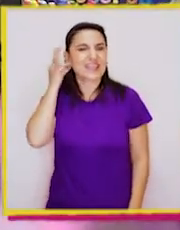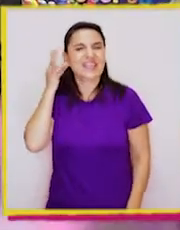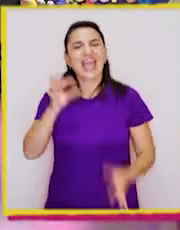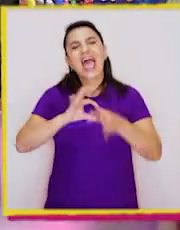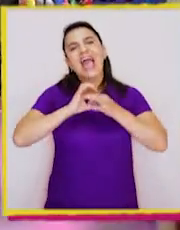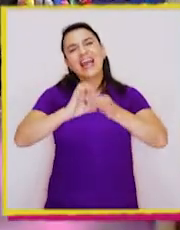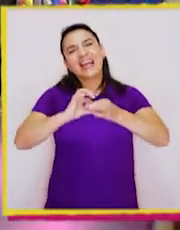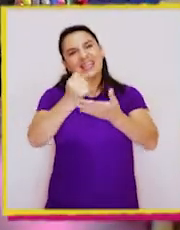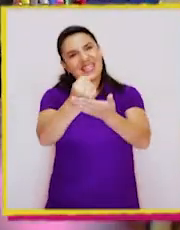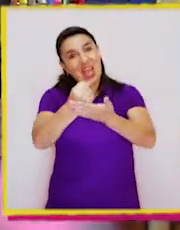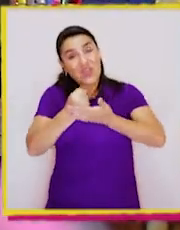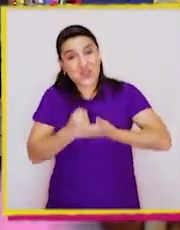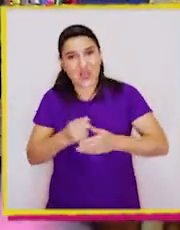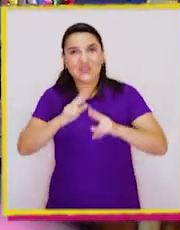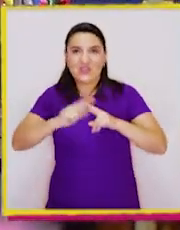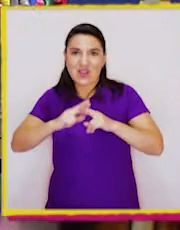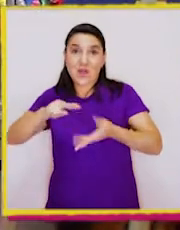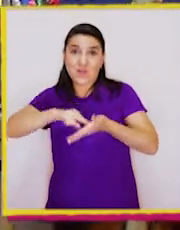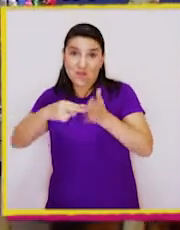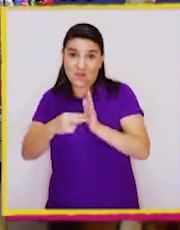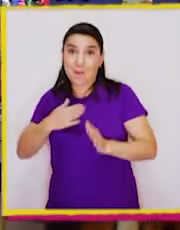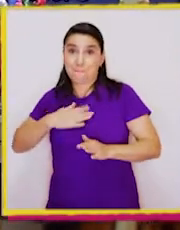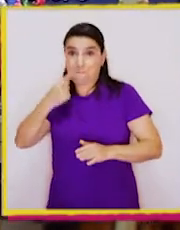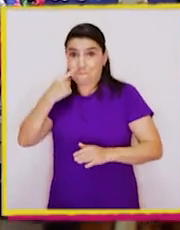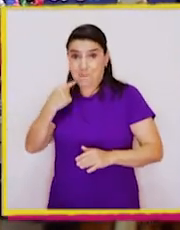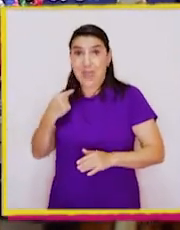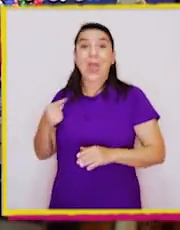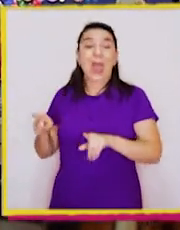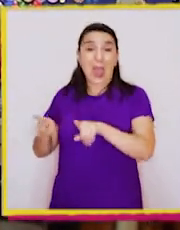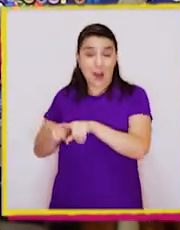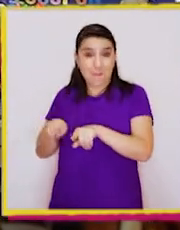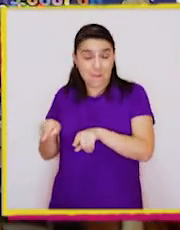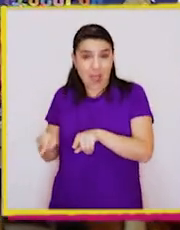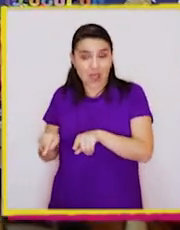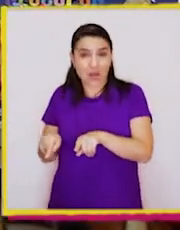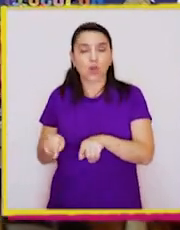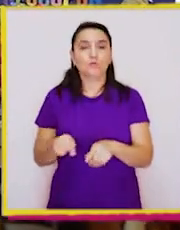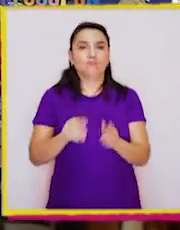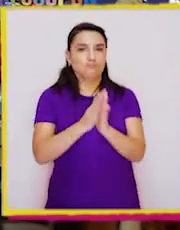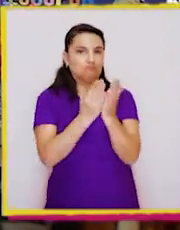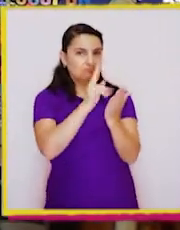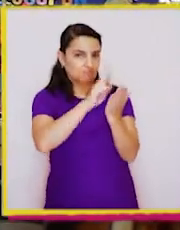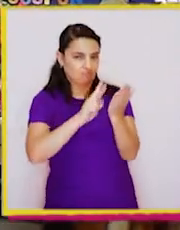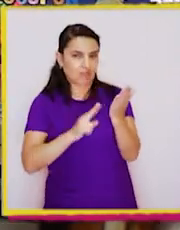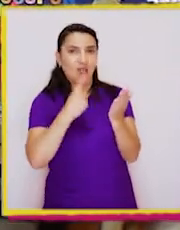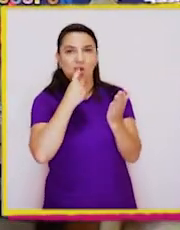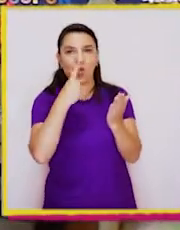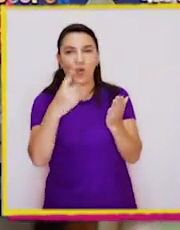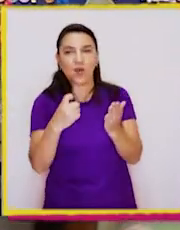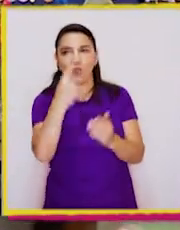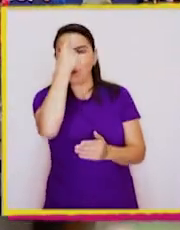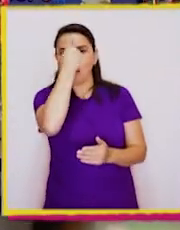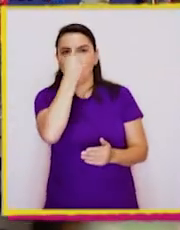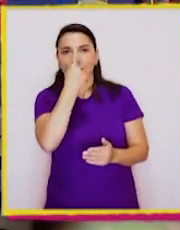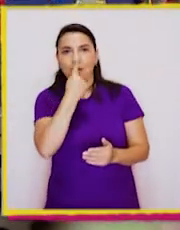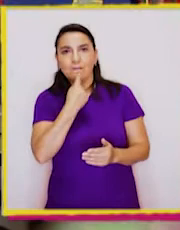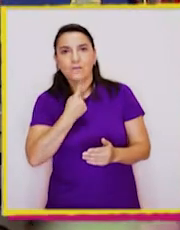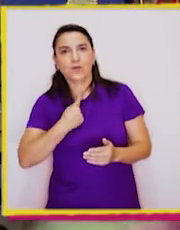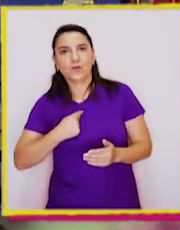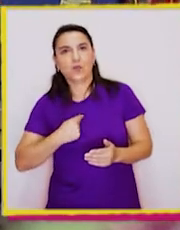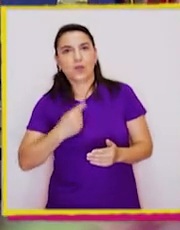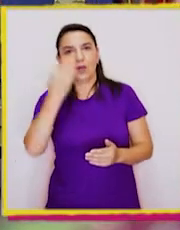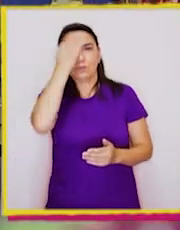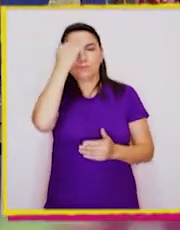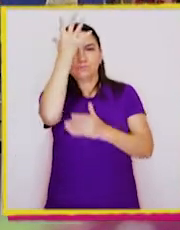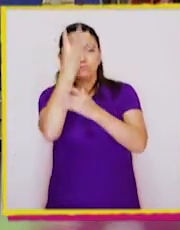niñas, gracias por ayudarme a solucionar el problema de mi hermano. Leyendo este cuento, descubrimos que los quitapesares son una solución